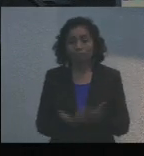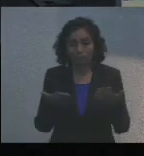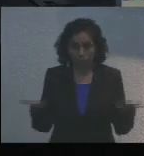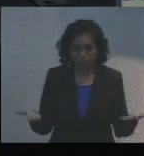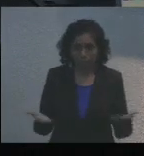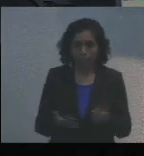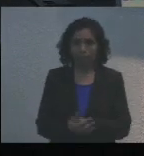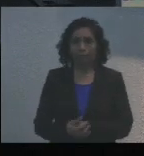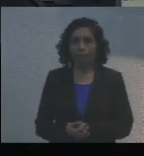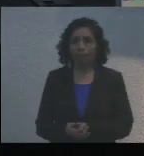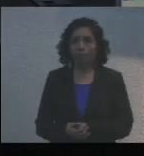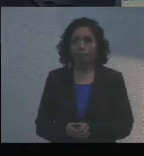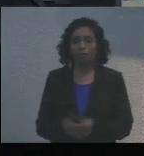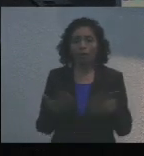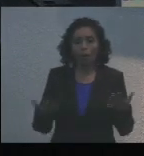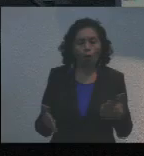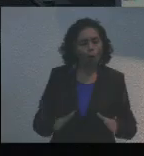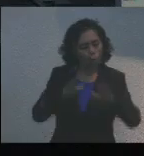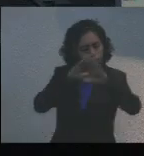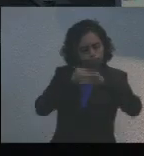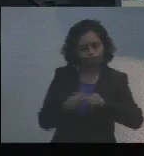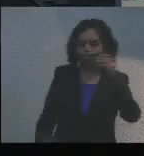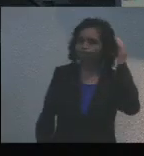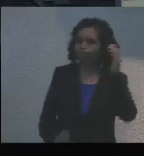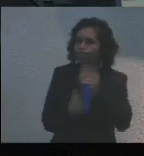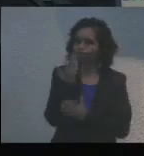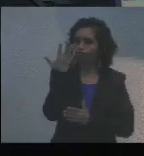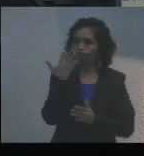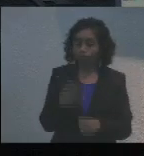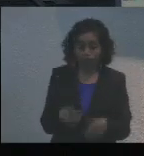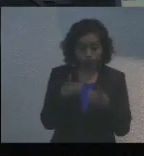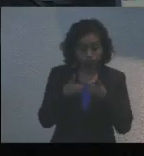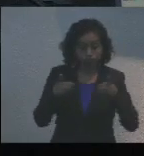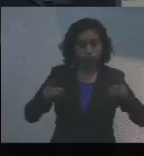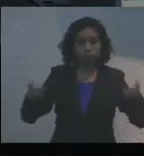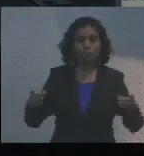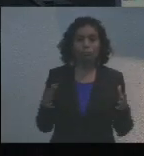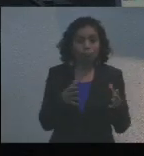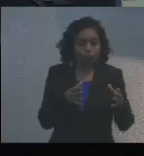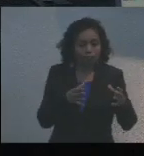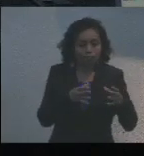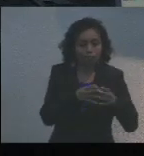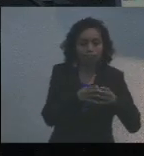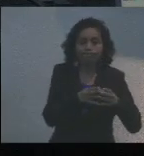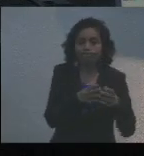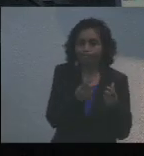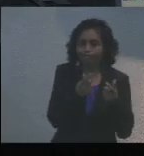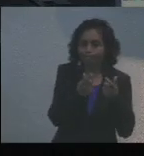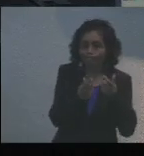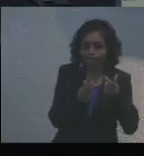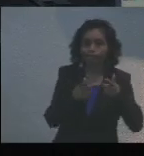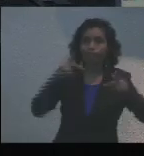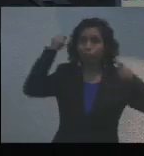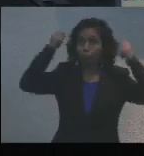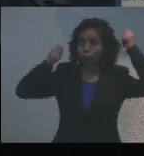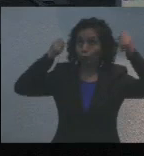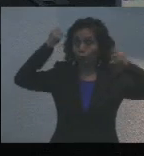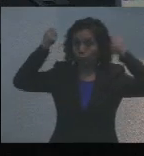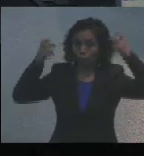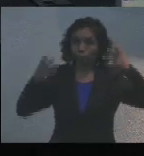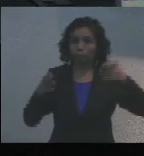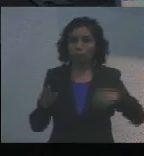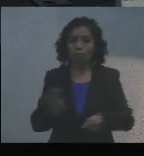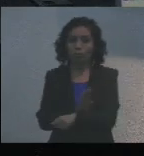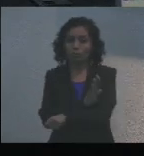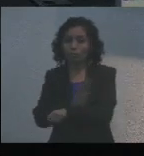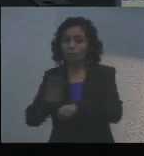Asimismo, bajo el nuevo Acuerdo para el Bienestar y Desarrollo, se logró la conformación de los fideicomisos en promoción turística, bienestar